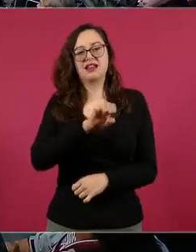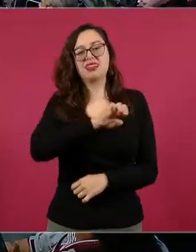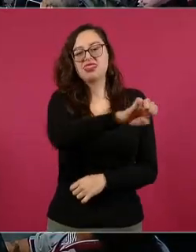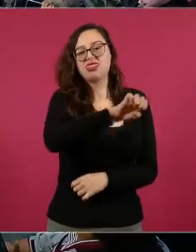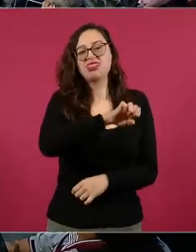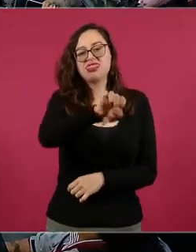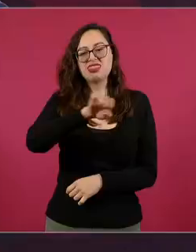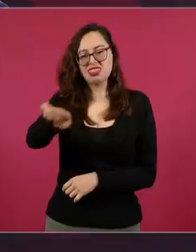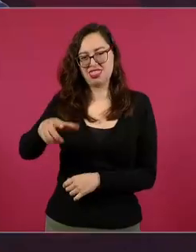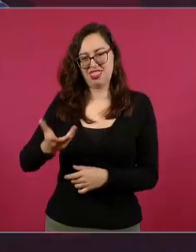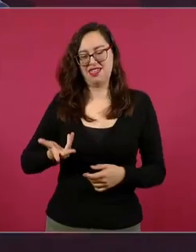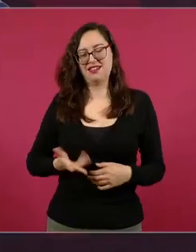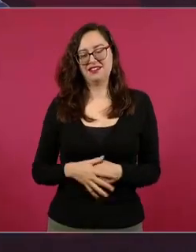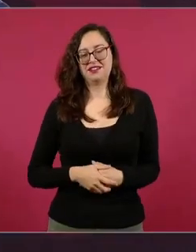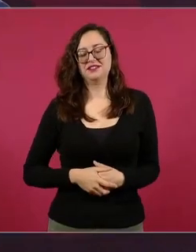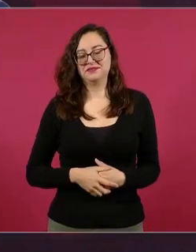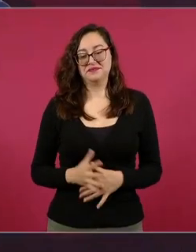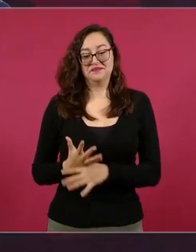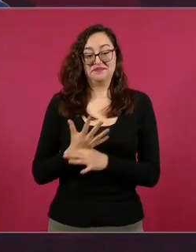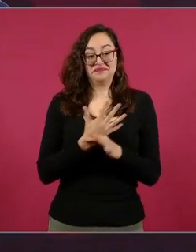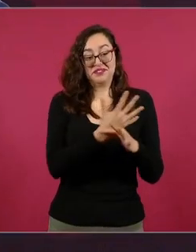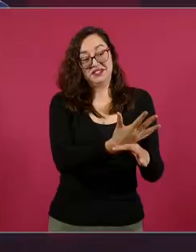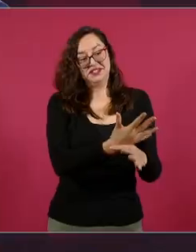Están enojados los camaradas.